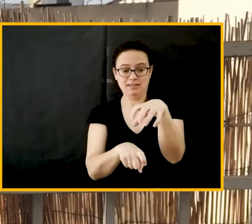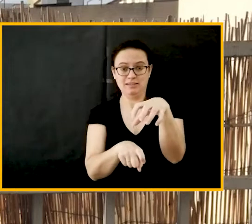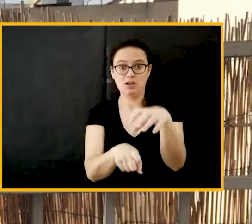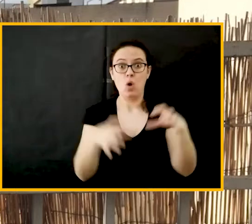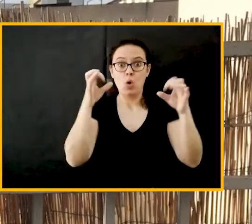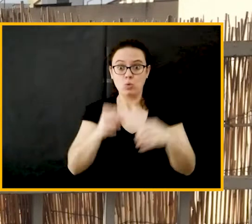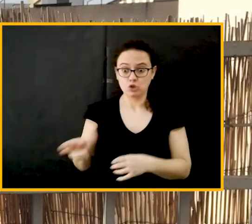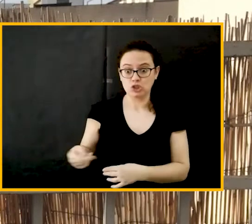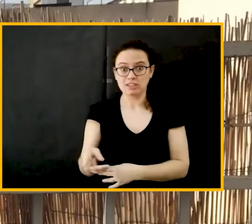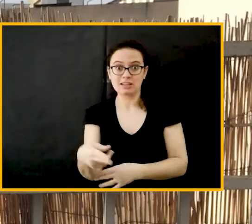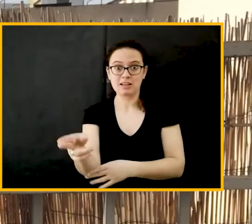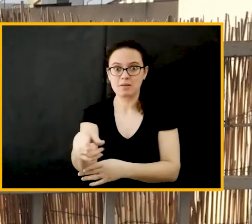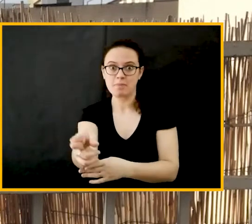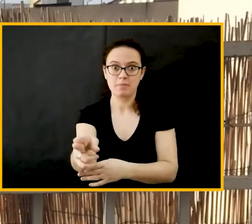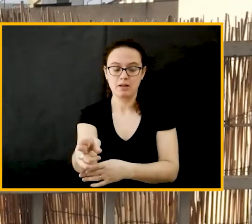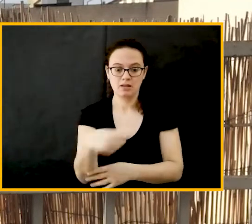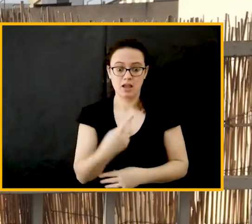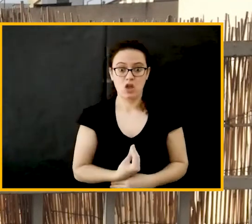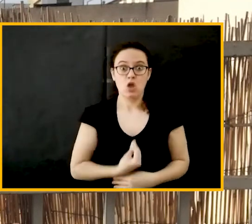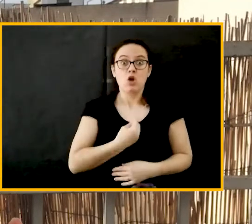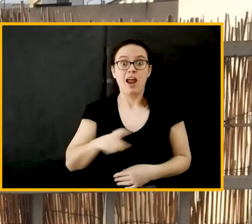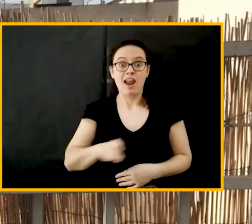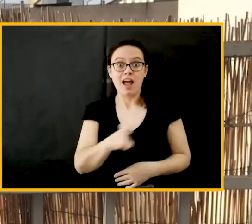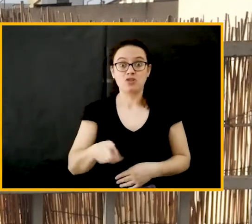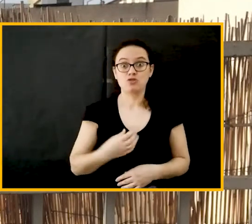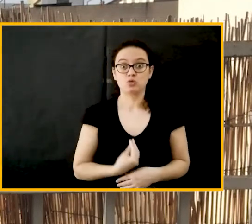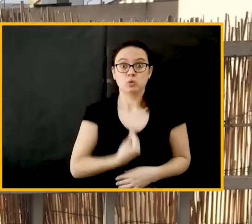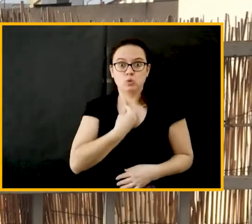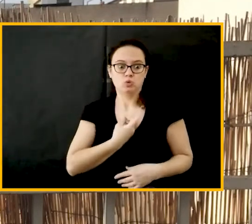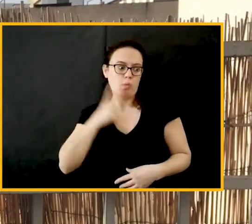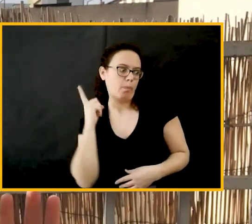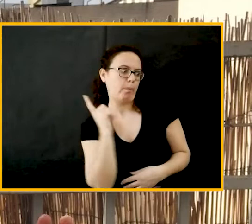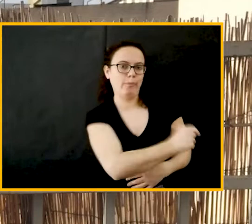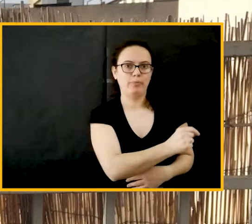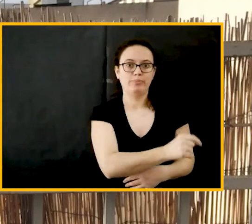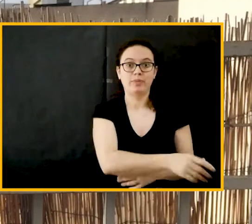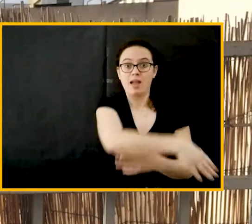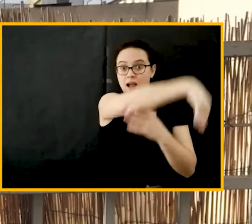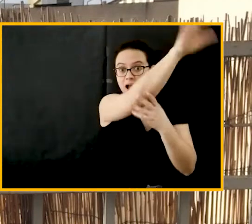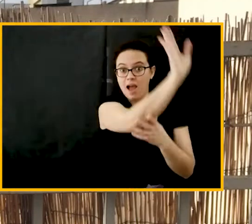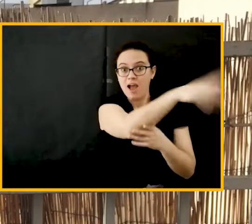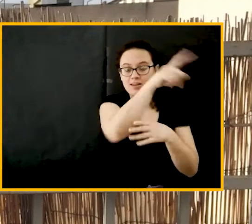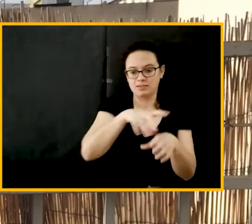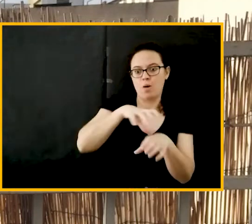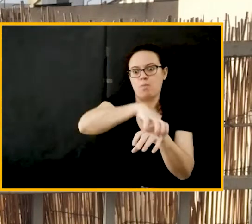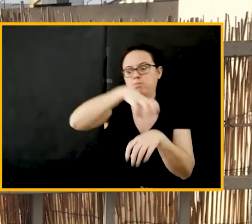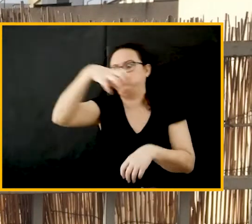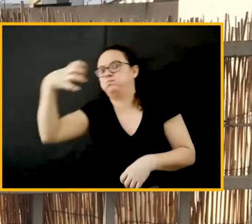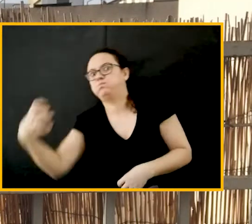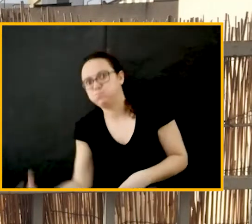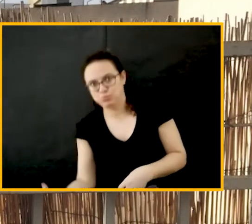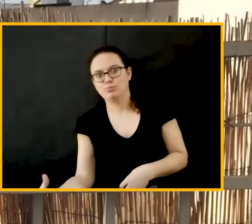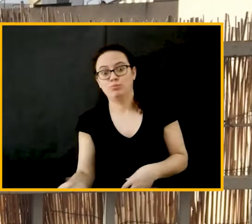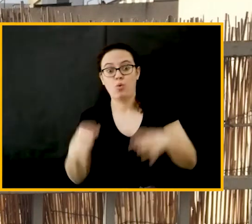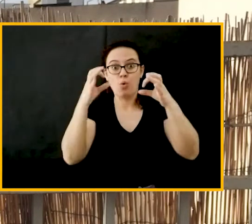y Ganesha del culo se cayó al suelo. El trompazo contra el suelo, ¡pum!, estallaron todos los pasteles por los